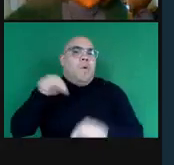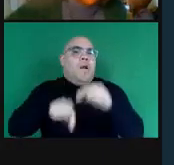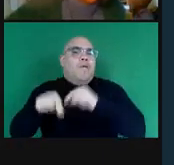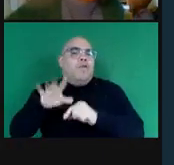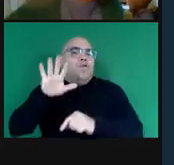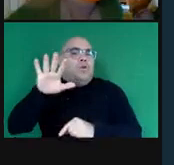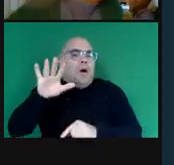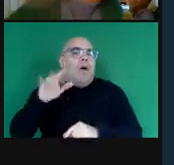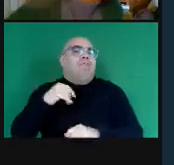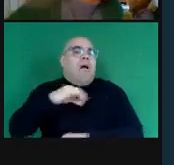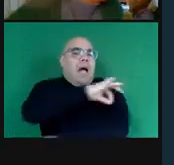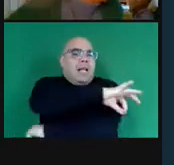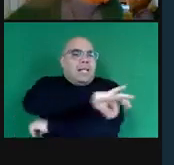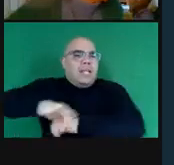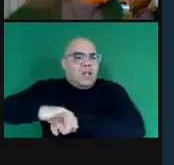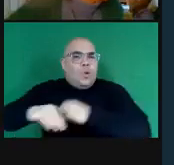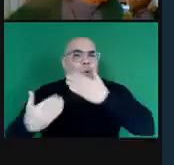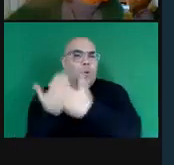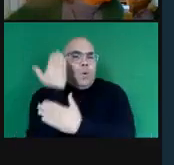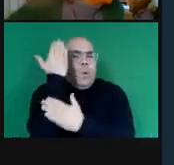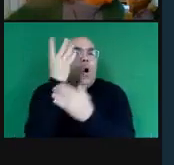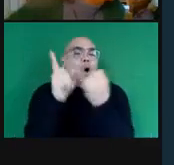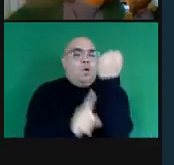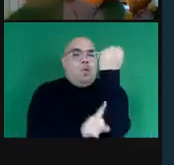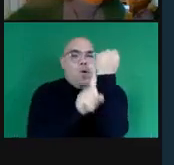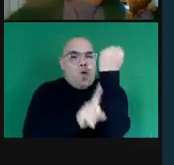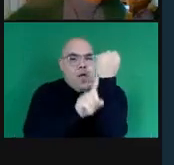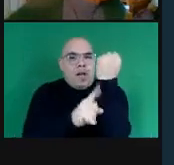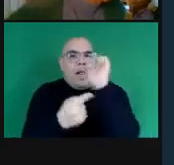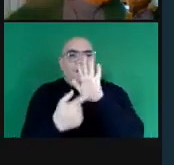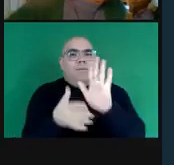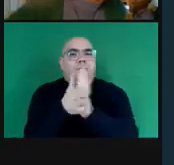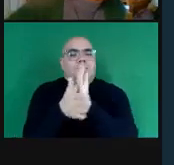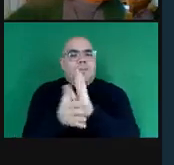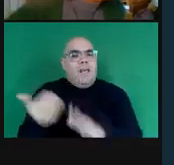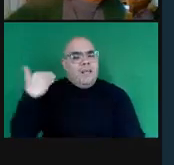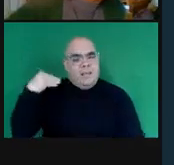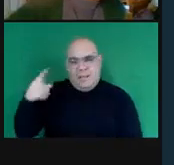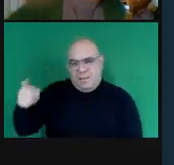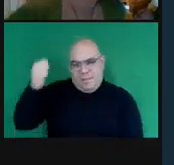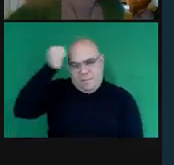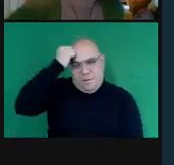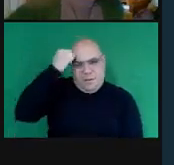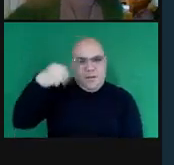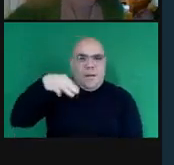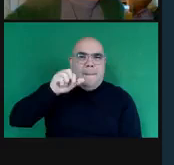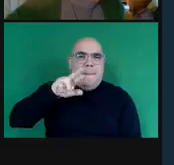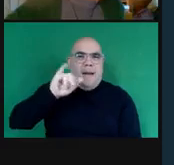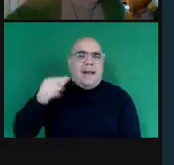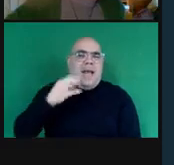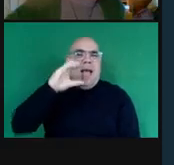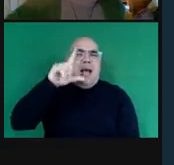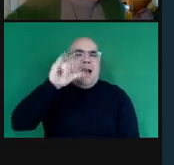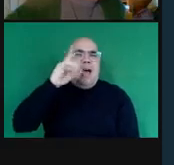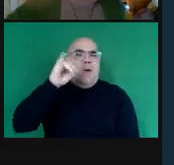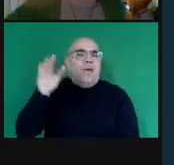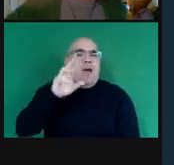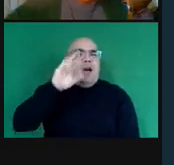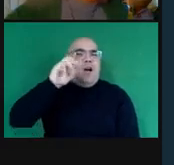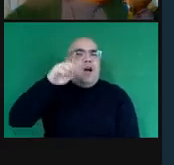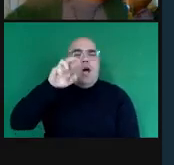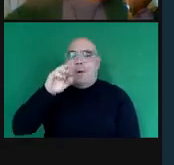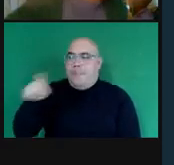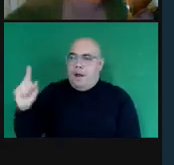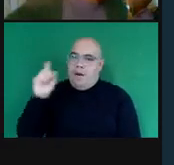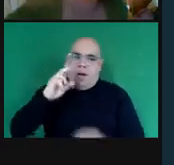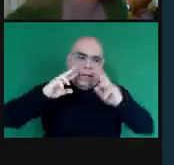sentidos, como decía la profesora María Claudia Romero, que ya falleció, que estudió y comenzó a valorar